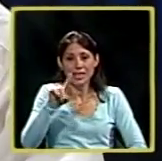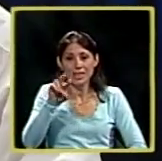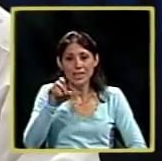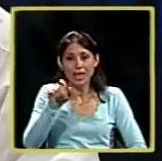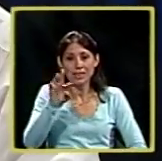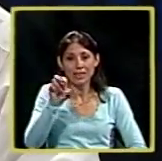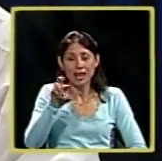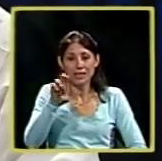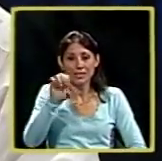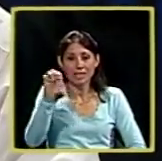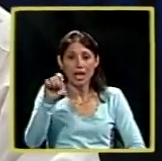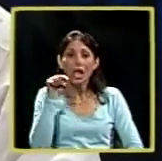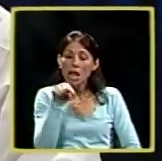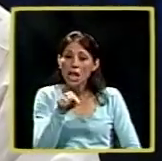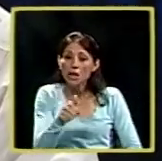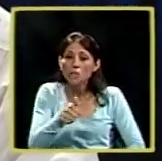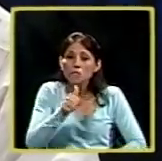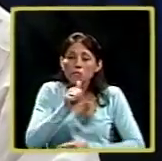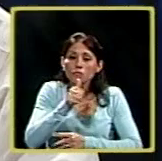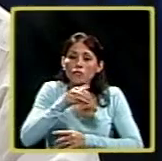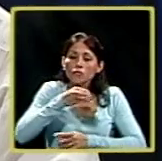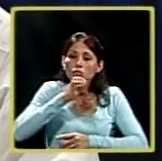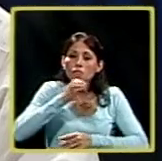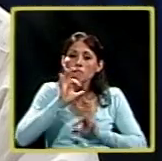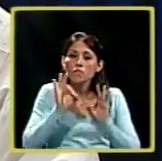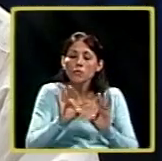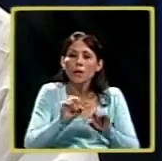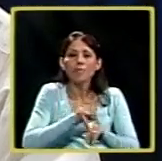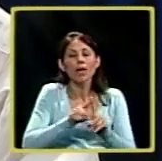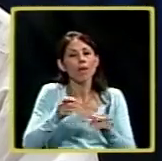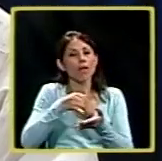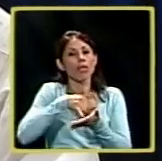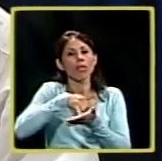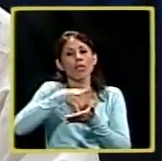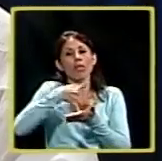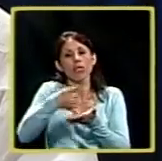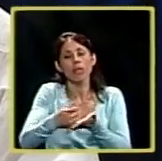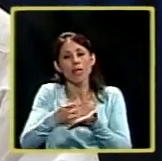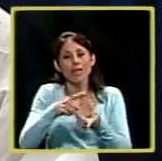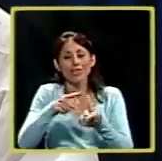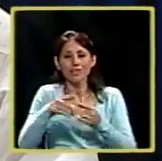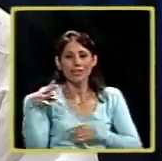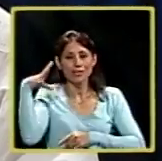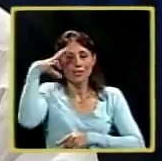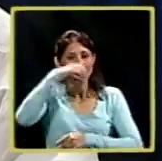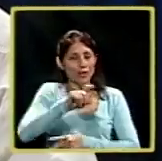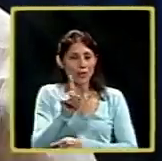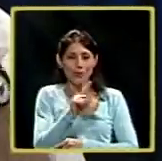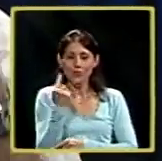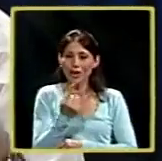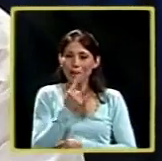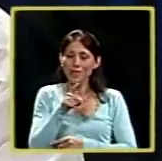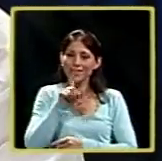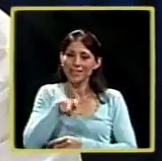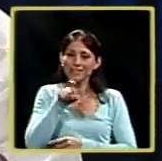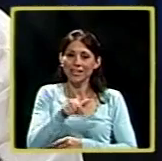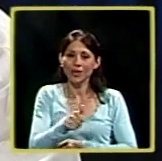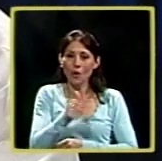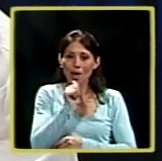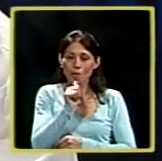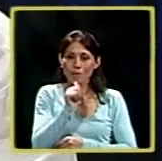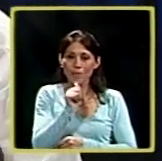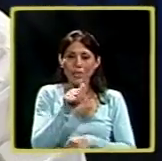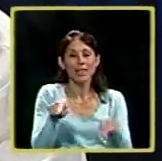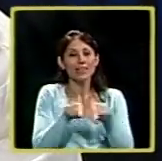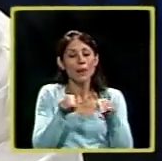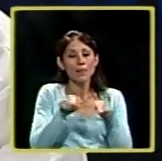todas maneras se desmayó, hasta que descubrieron que no solamente el agua era necesario, sino que el agua tenía que